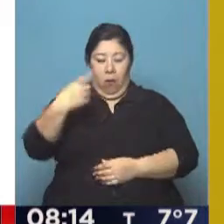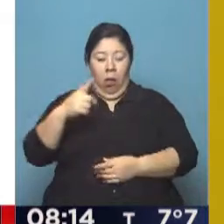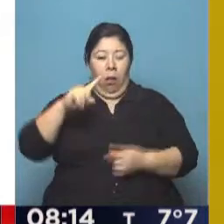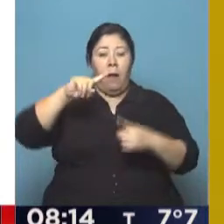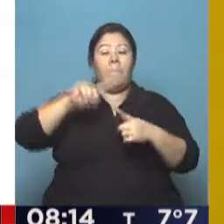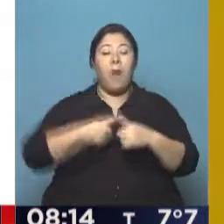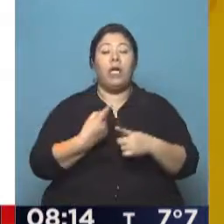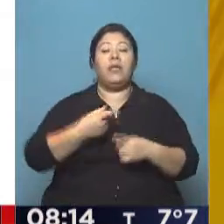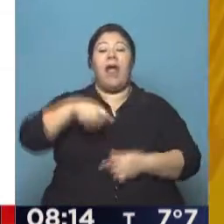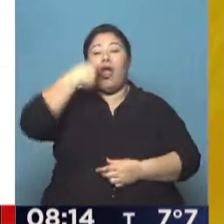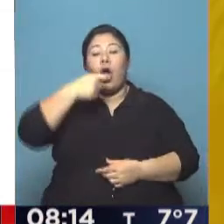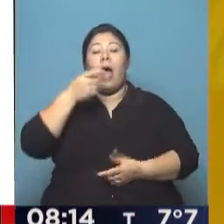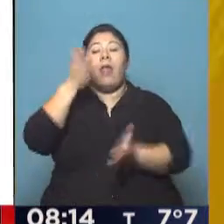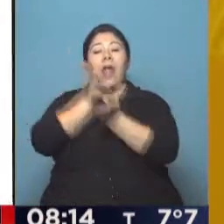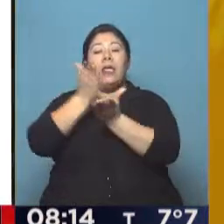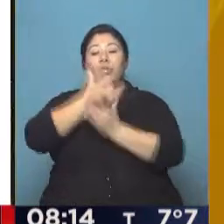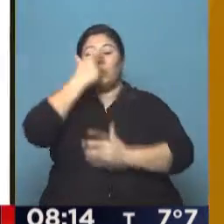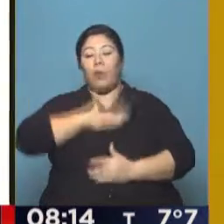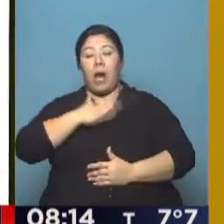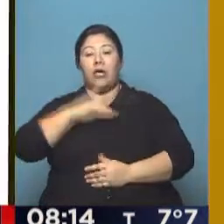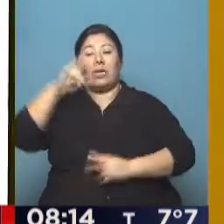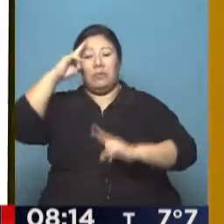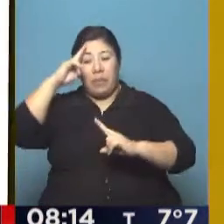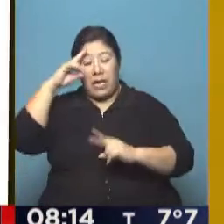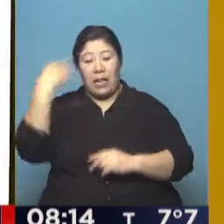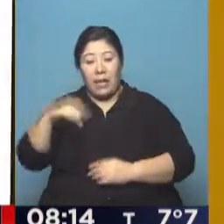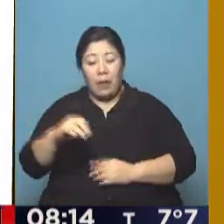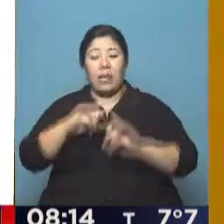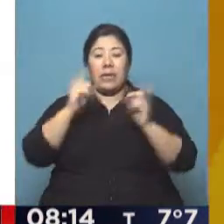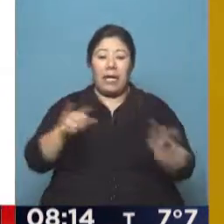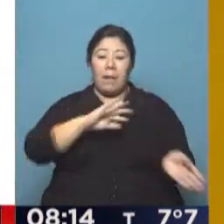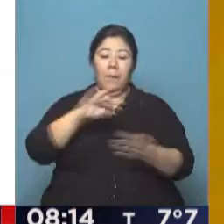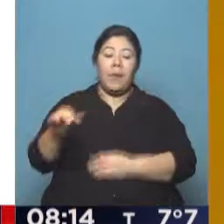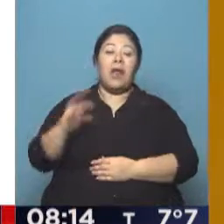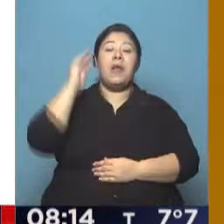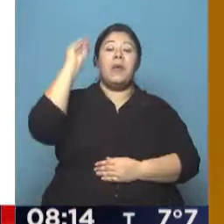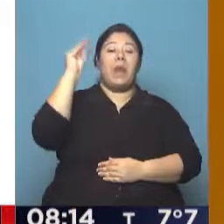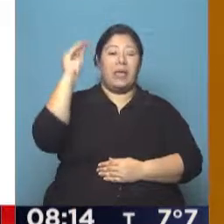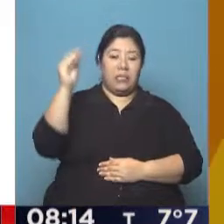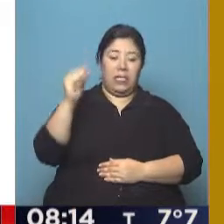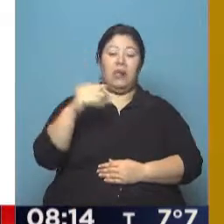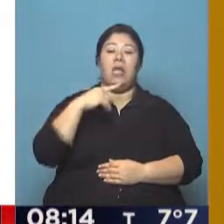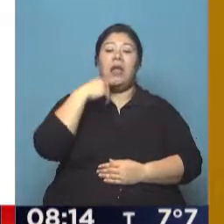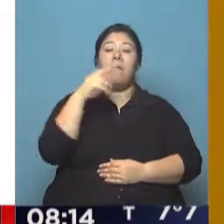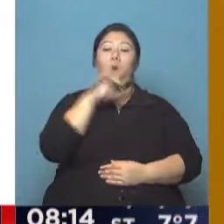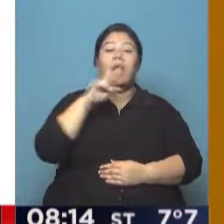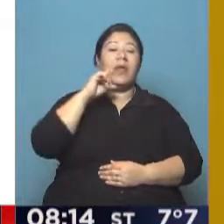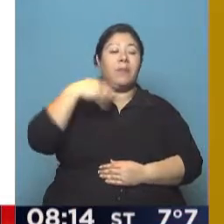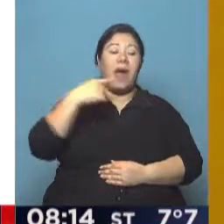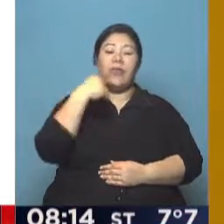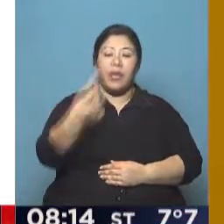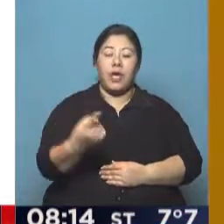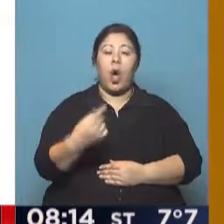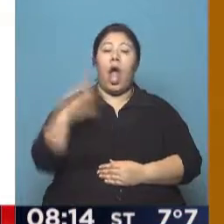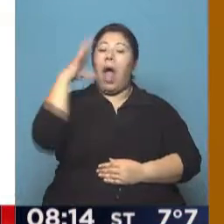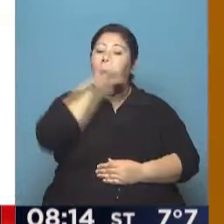respetuosa de los derechos humanos, y también habla en títulos lo que ocurrió en Brasil. Voy a restituir, voy a resistir para despertar